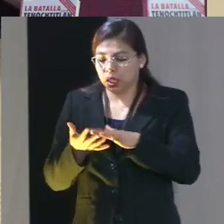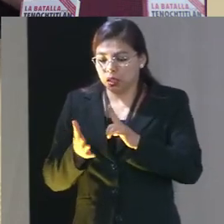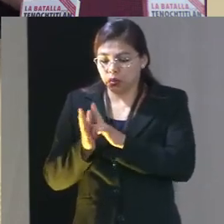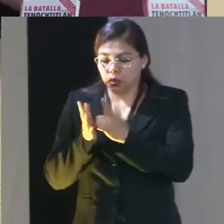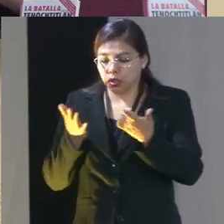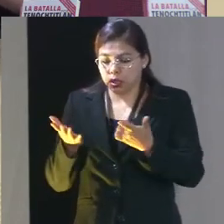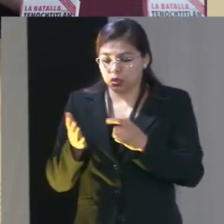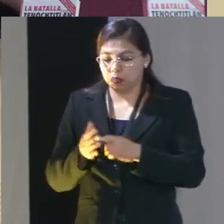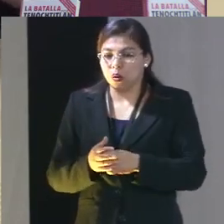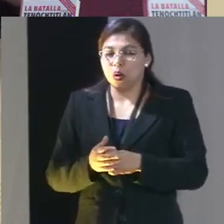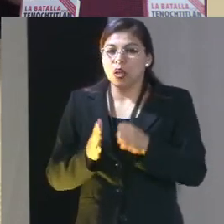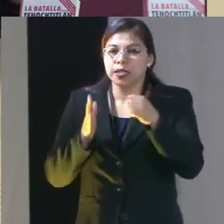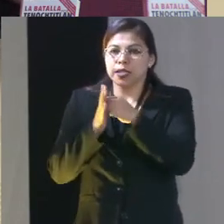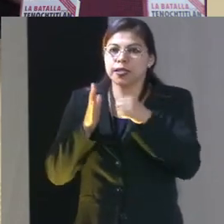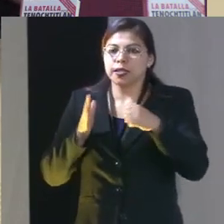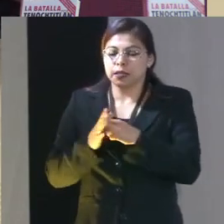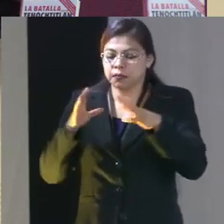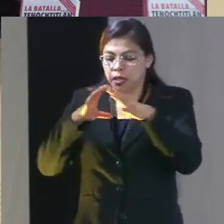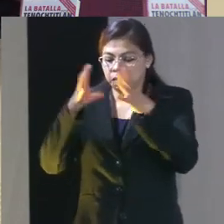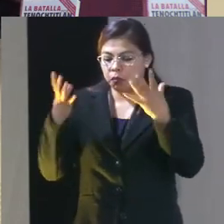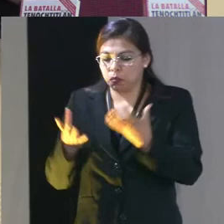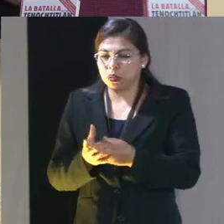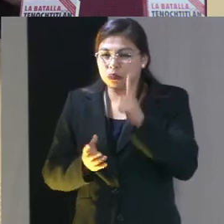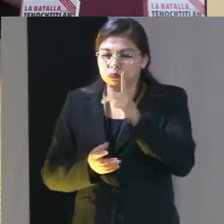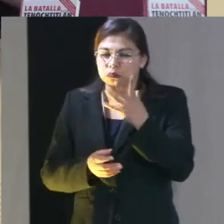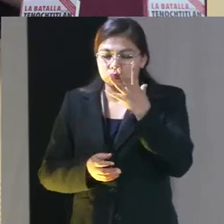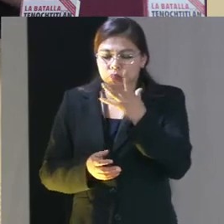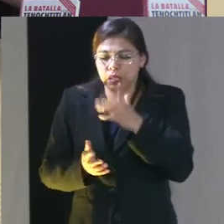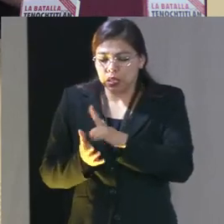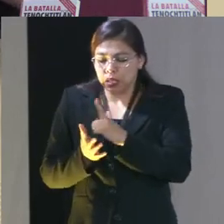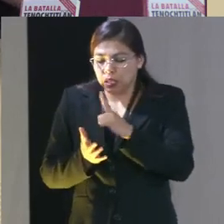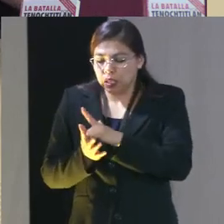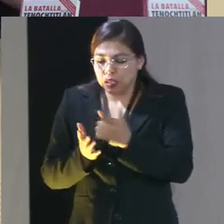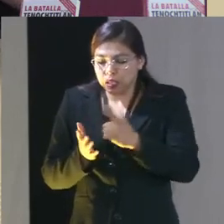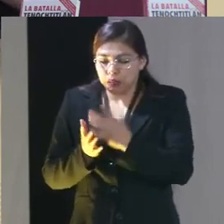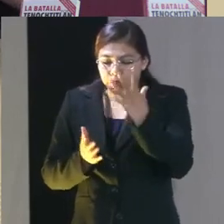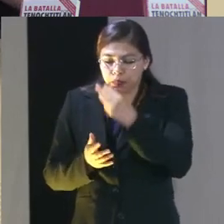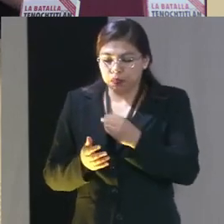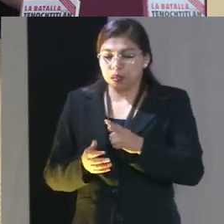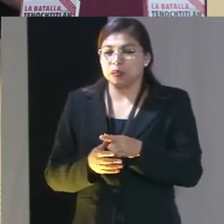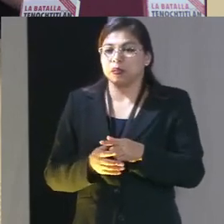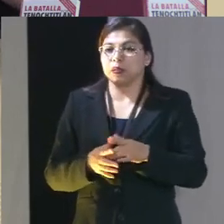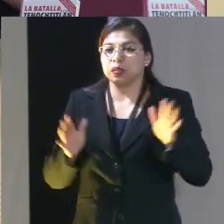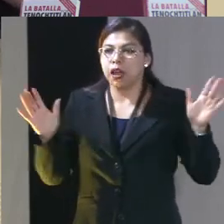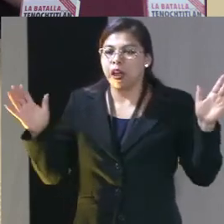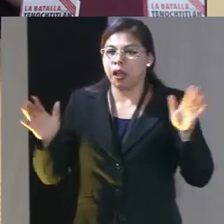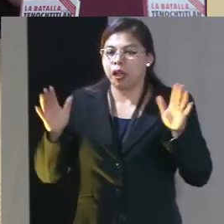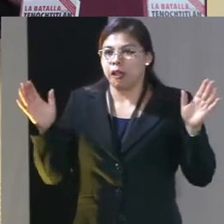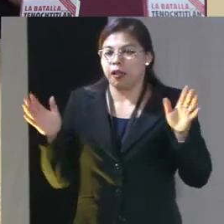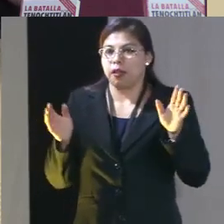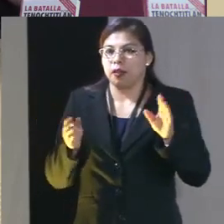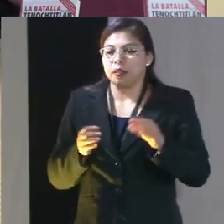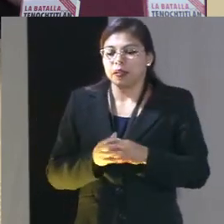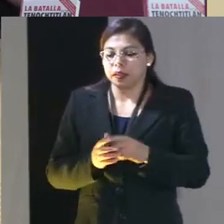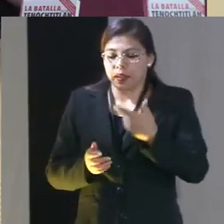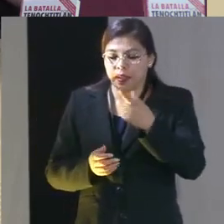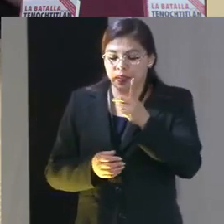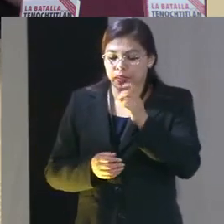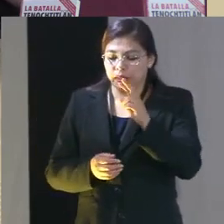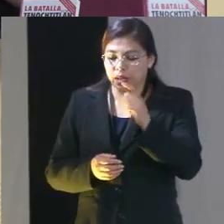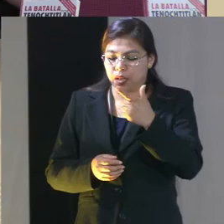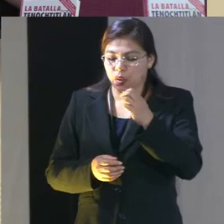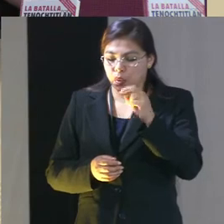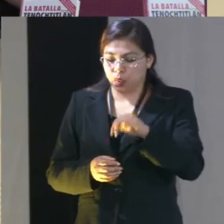Immanuel Wallerstein que se llama El Sistema Mundo, y un libro maravilloso de Serge Rusinski que se llama El Águila y el Dragón, y que lleva